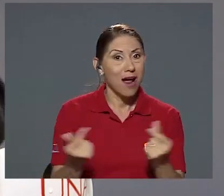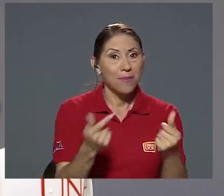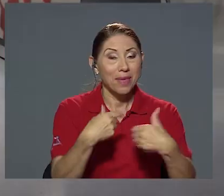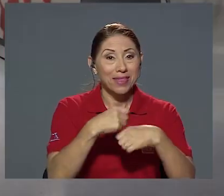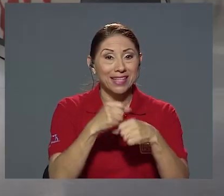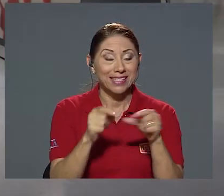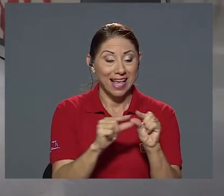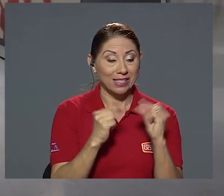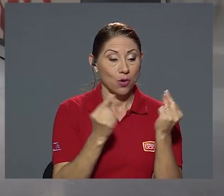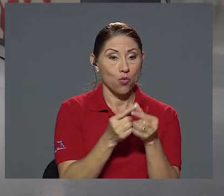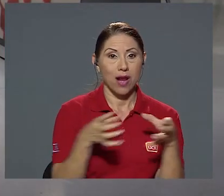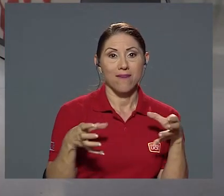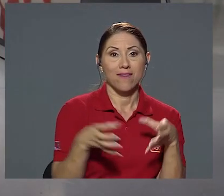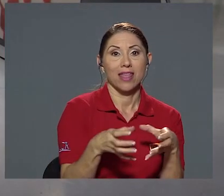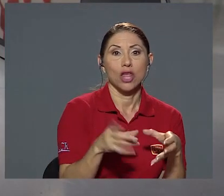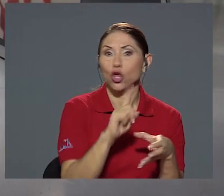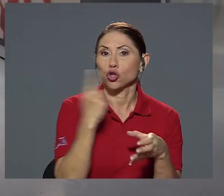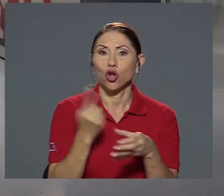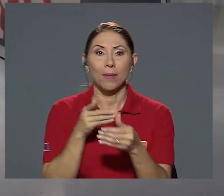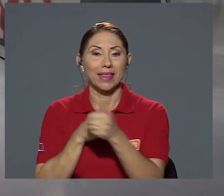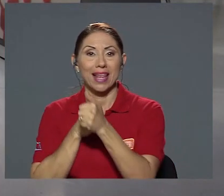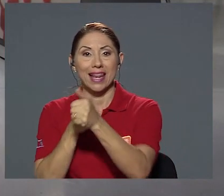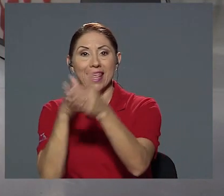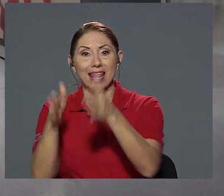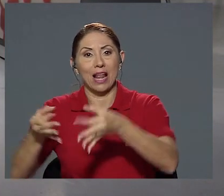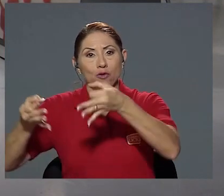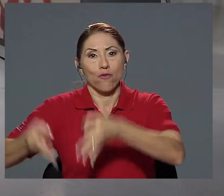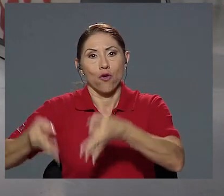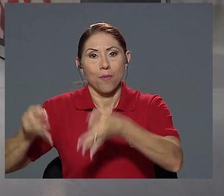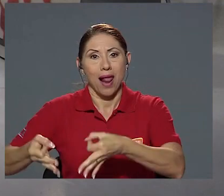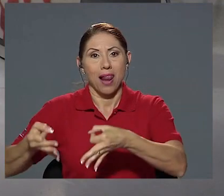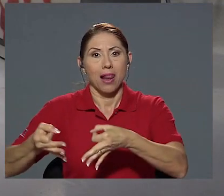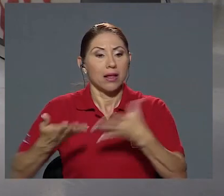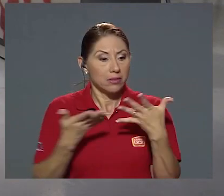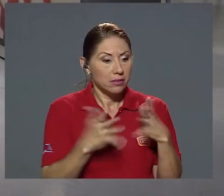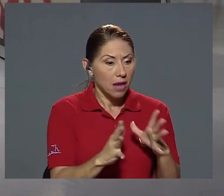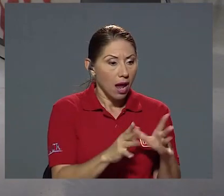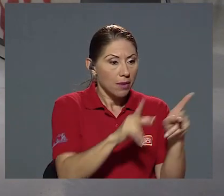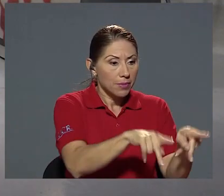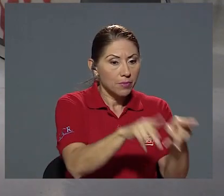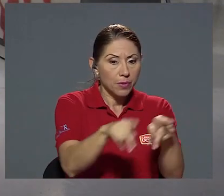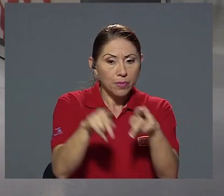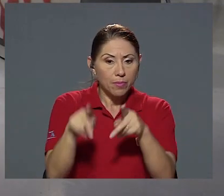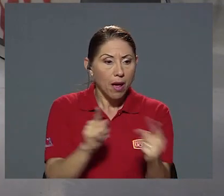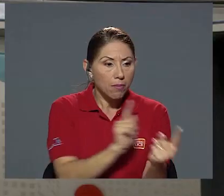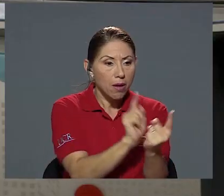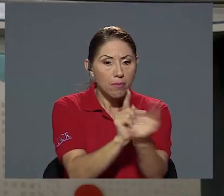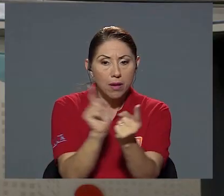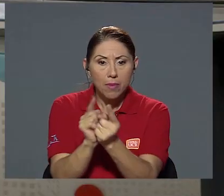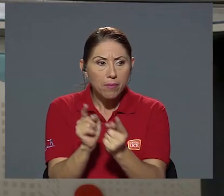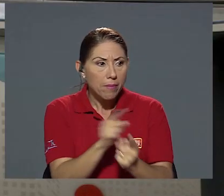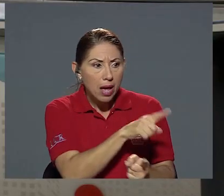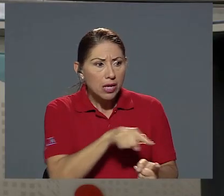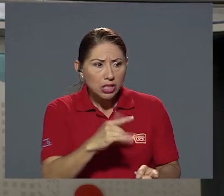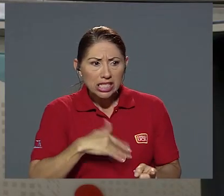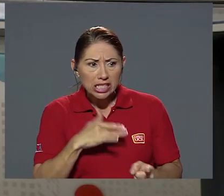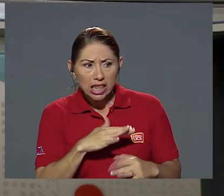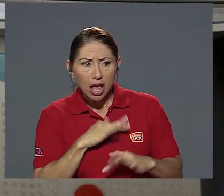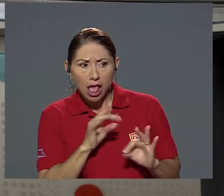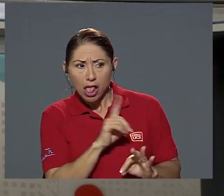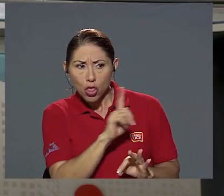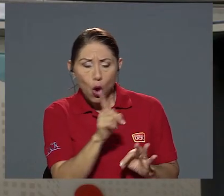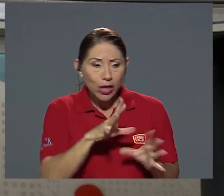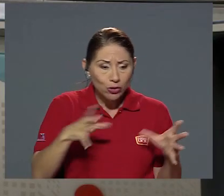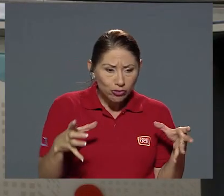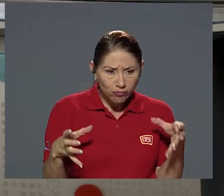más allá de los liderazgos formales, sino a través del contacto del descontento organizado a